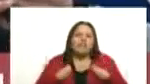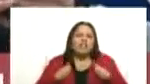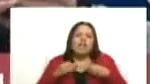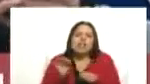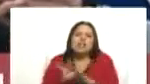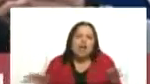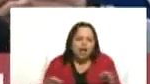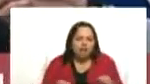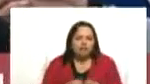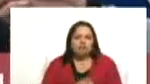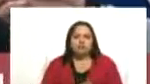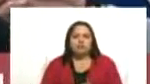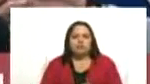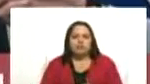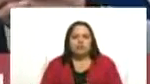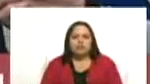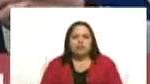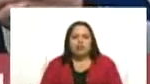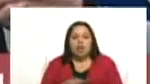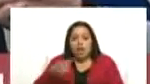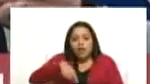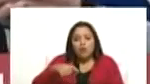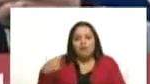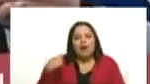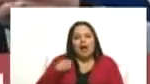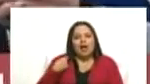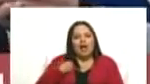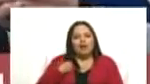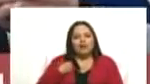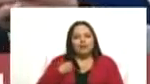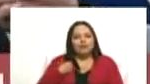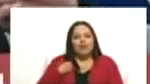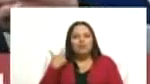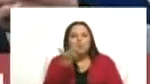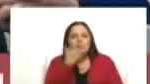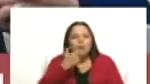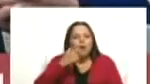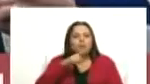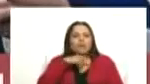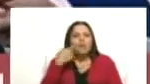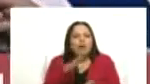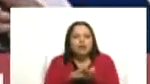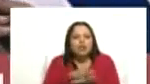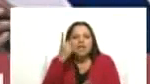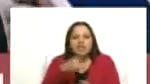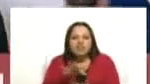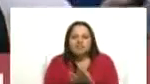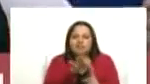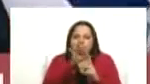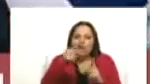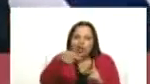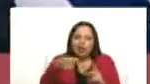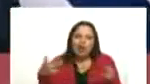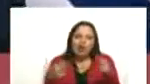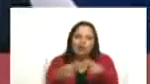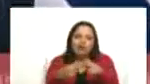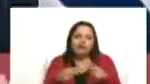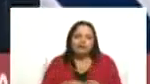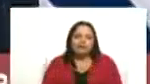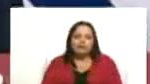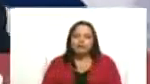Son mercenarios de la muerte, que tienen que ser así identificados. Muchísimas gracias. Veíamos